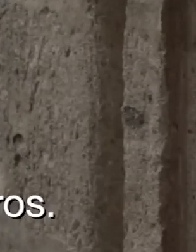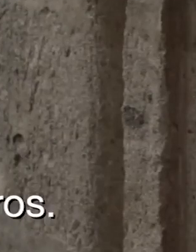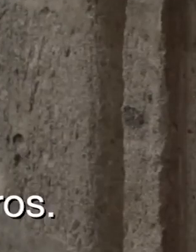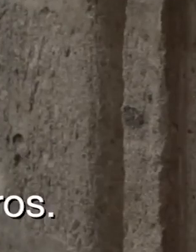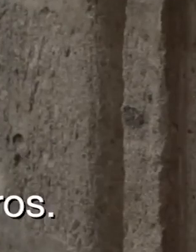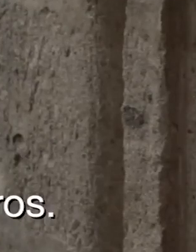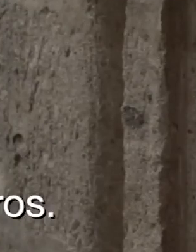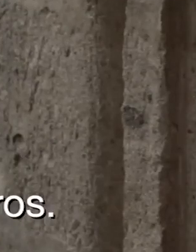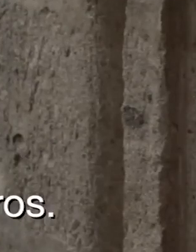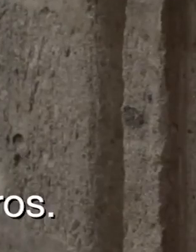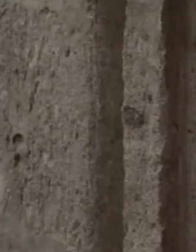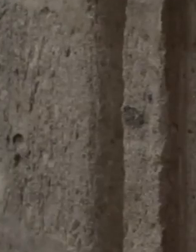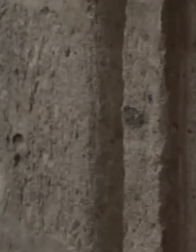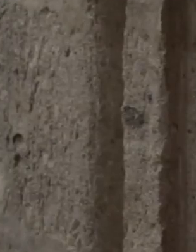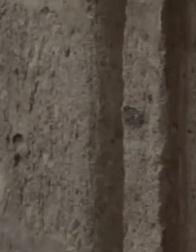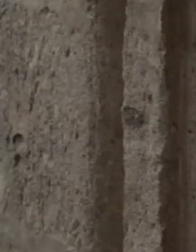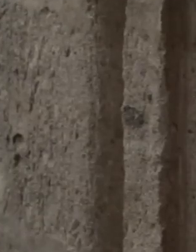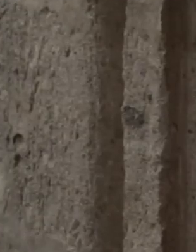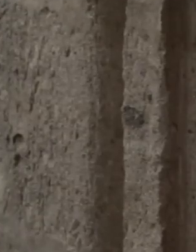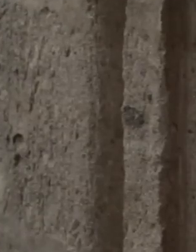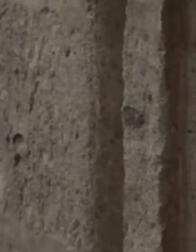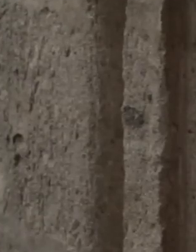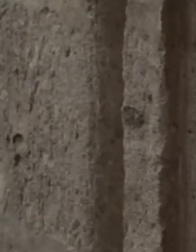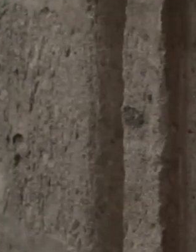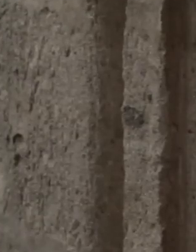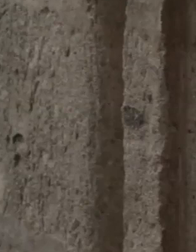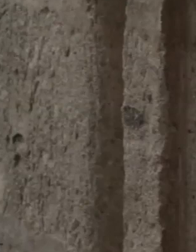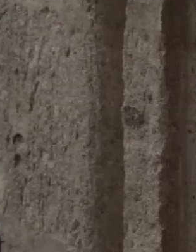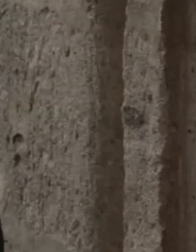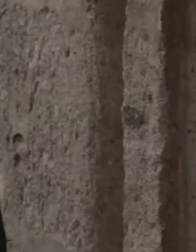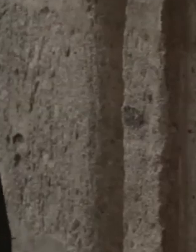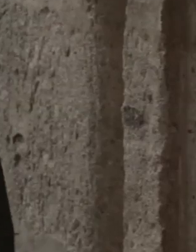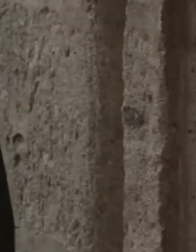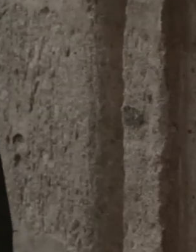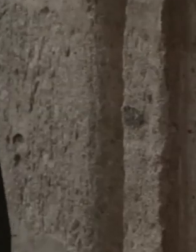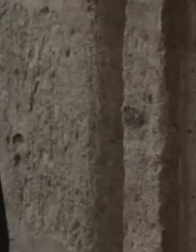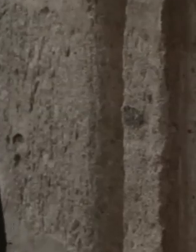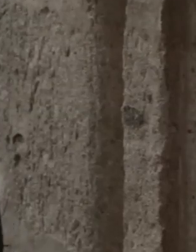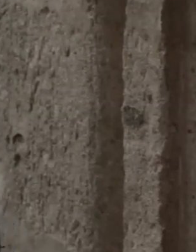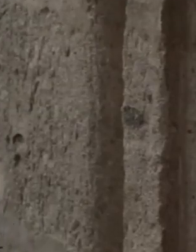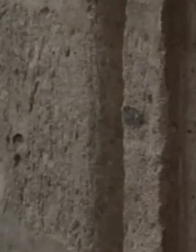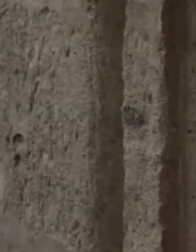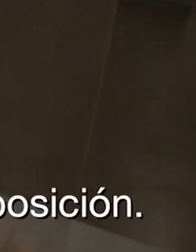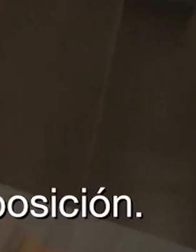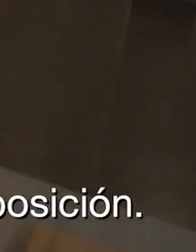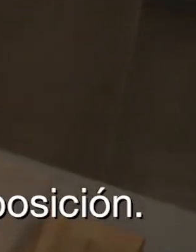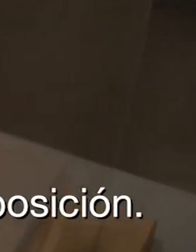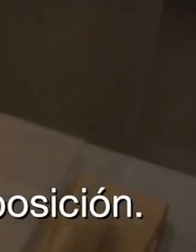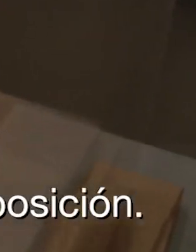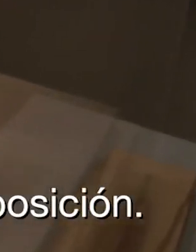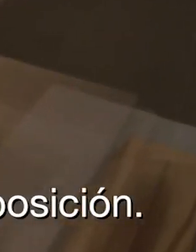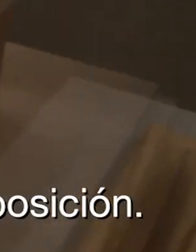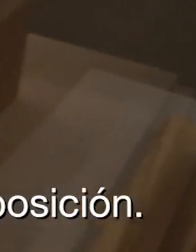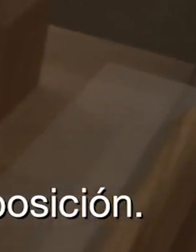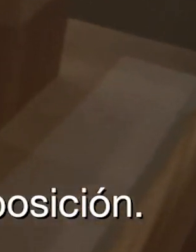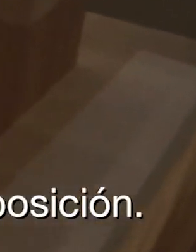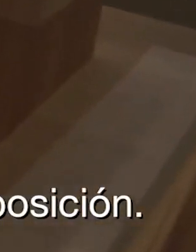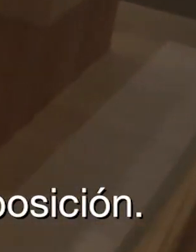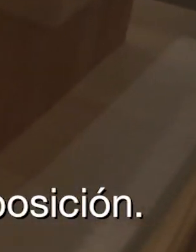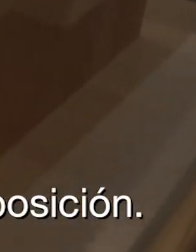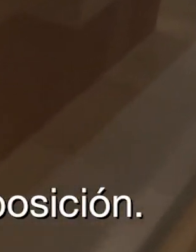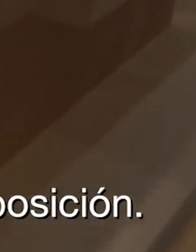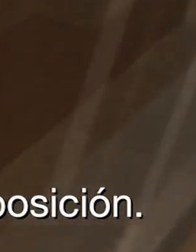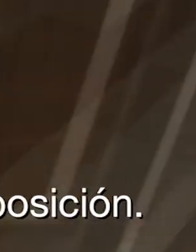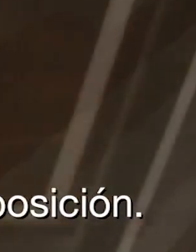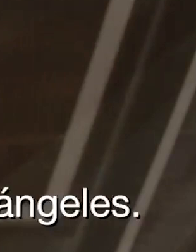lot of people believe in miracles. So what's the better country to bring? I can, maybe Italy also, but I can't think in any other